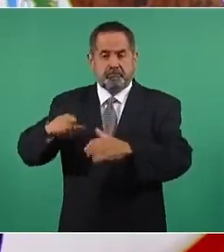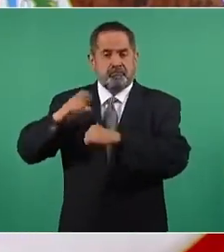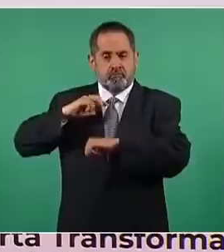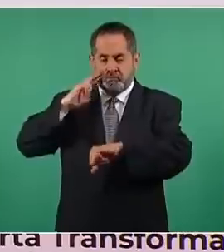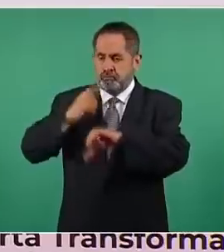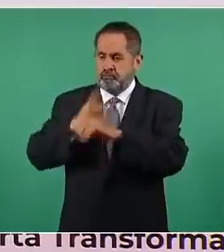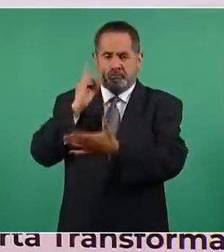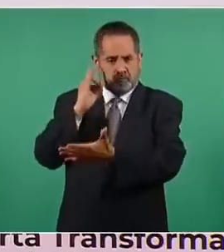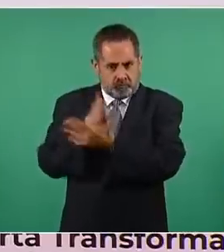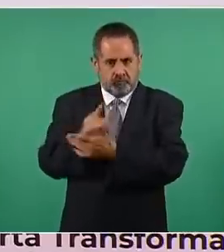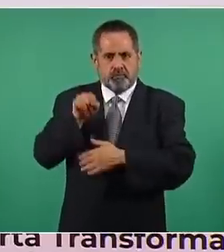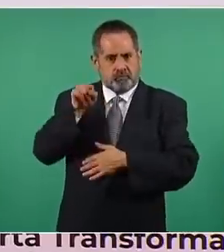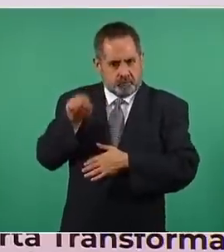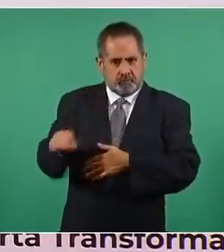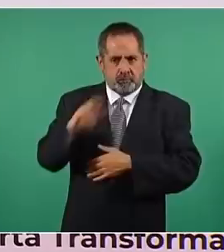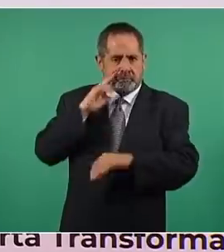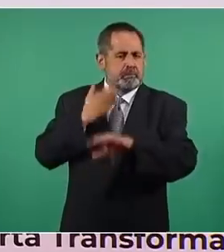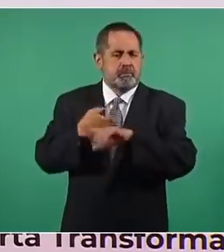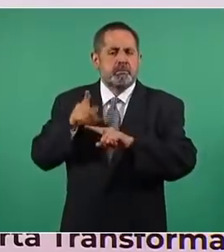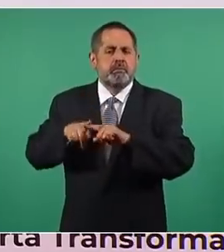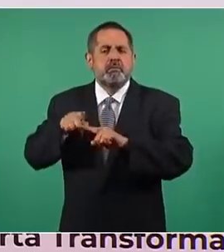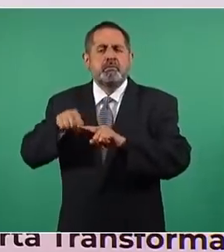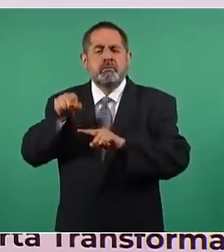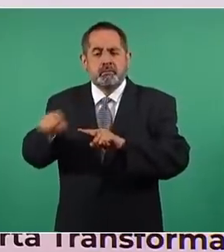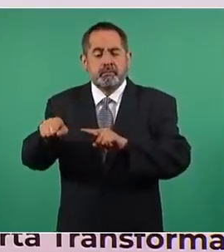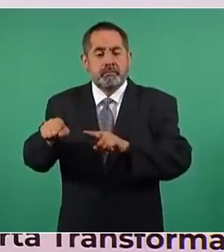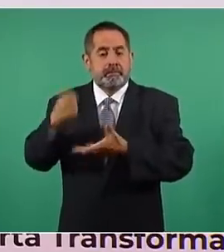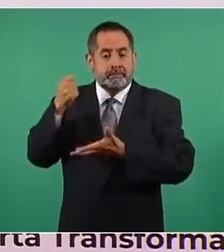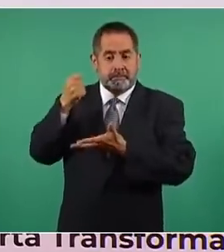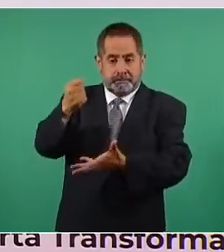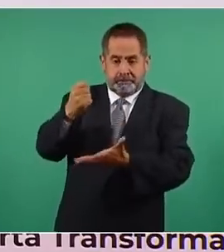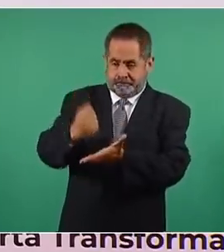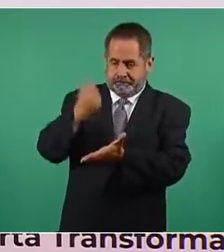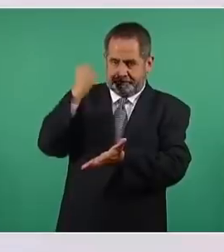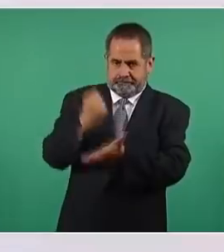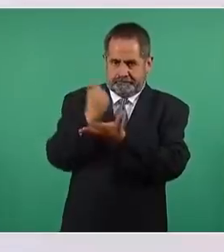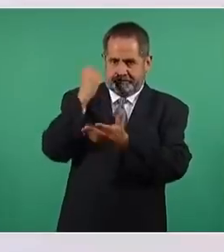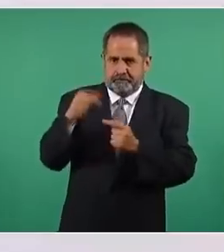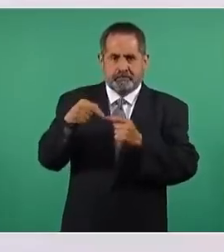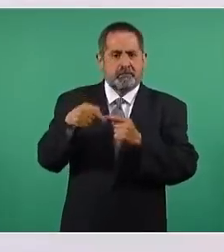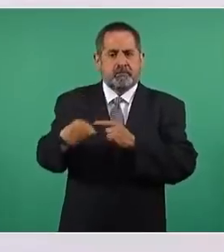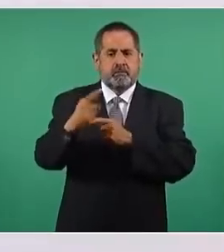que el bloque conservador consiguió 107 y el Movimiento Ciudadano 7.